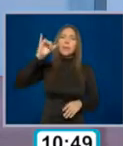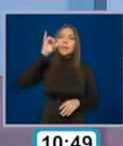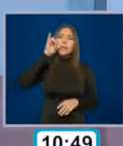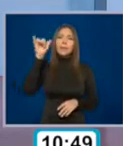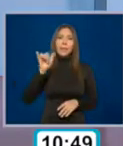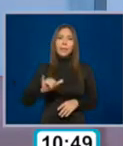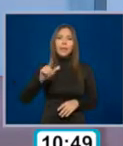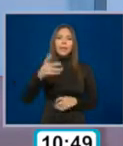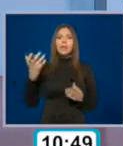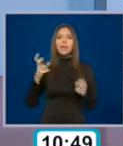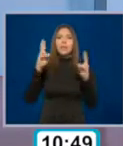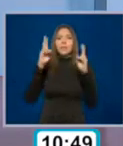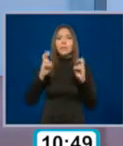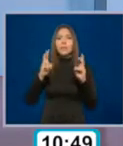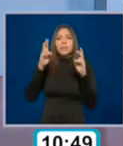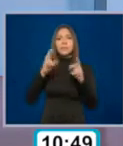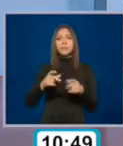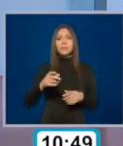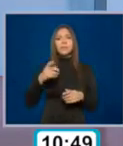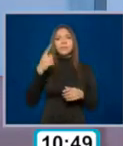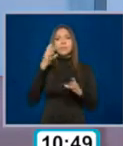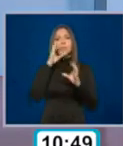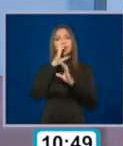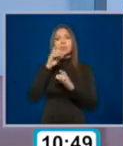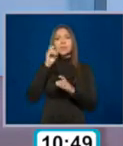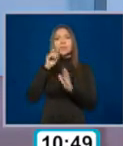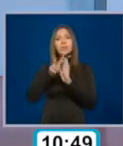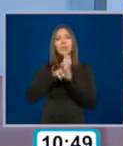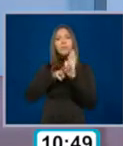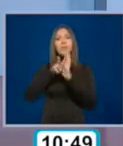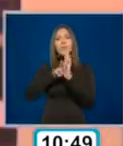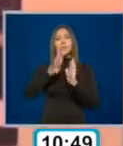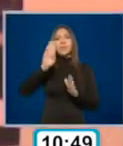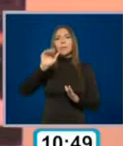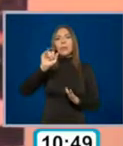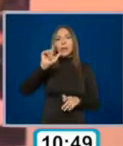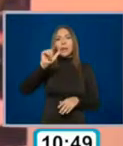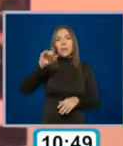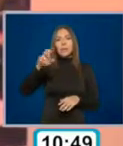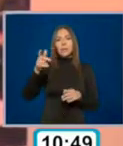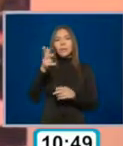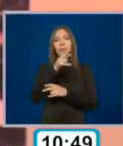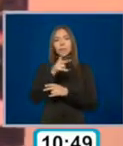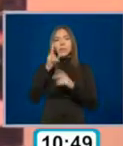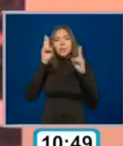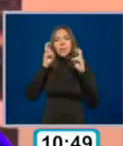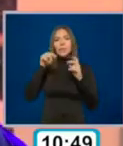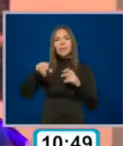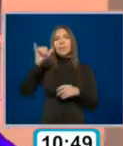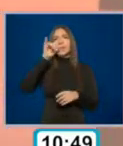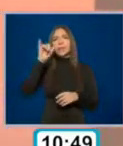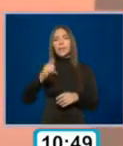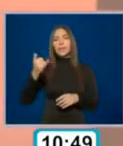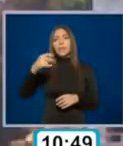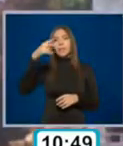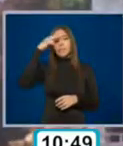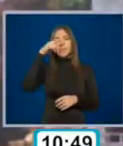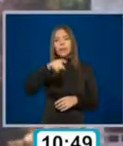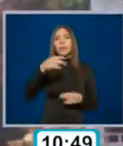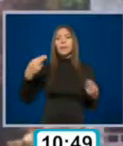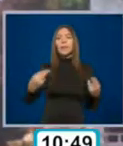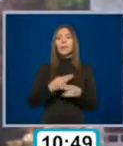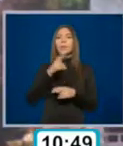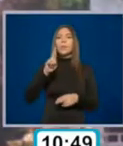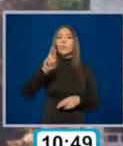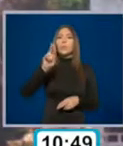donde grabaste el tema. Eso sí, grabé el videoclip de Baila, mi primer sencillo, lo grabé en Italia y aquí en México Y también. aquí en México. Tú eres de Uruguay. Yo